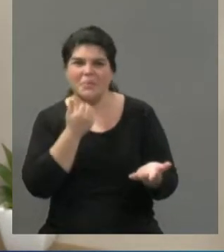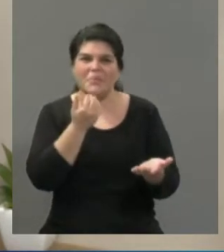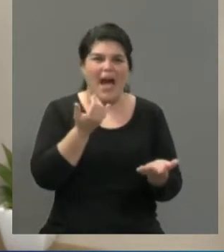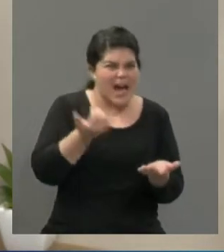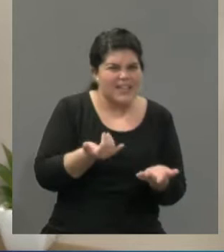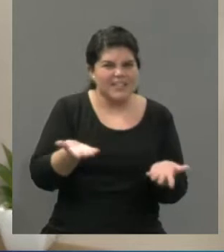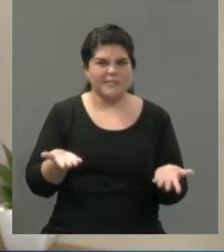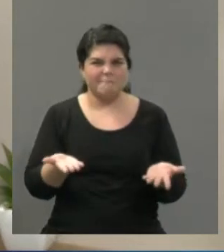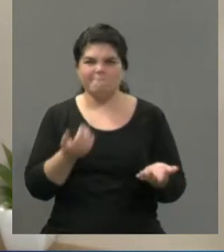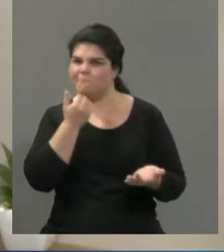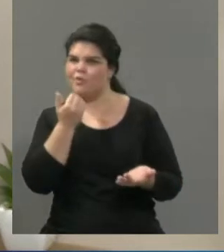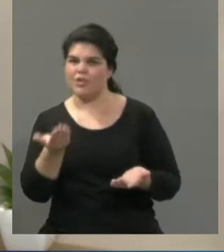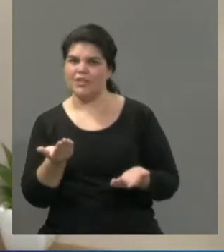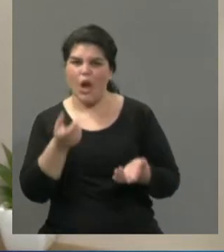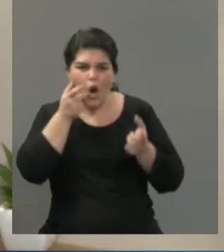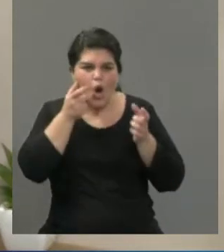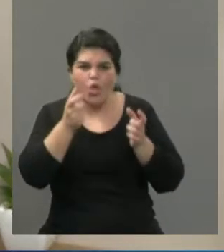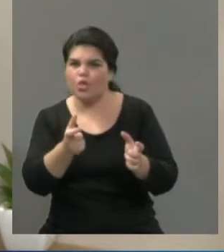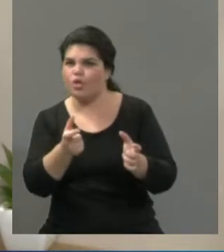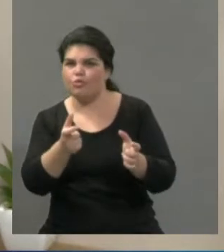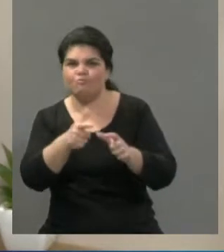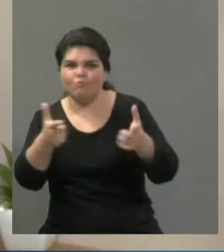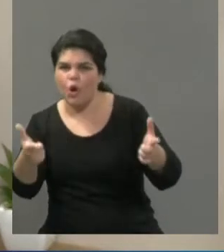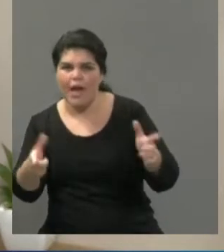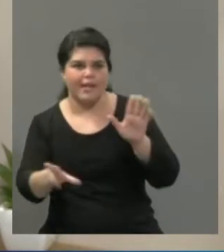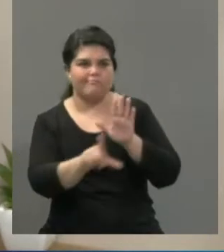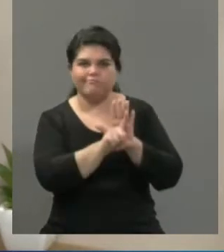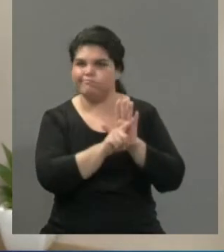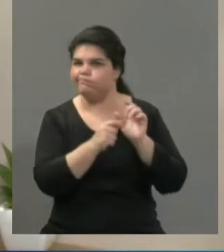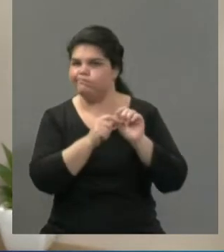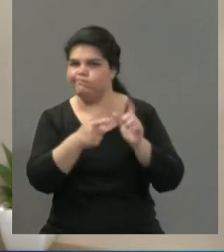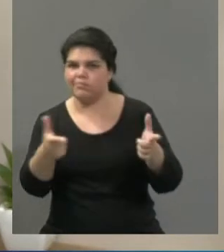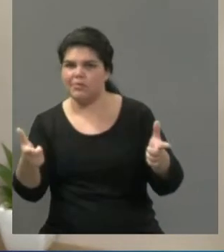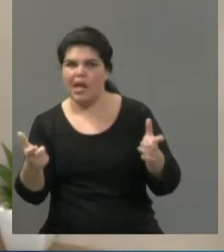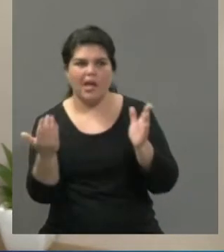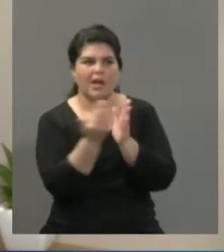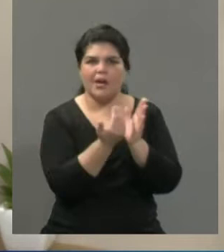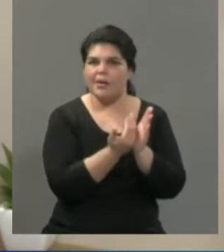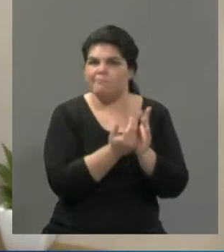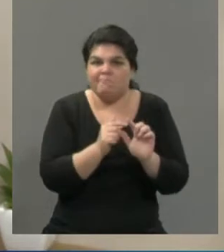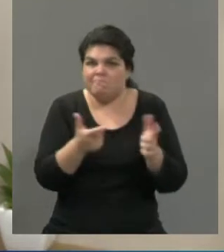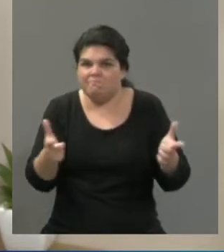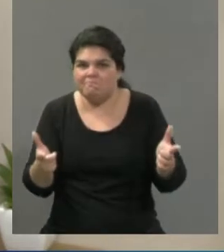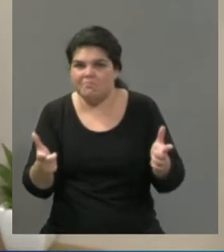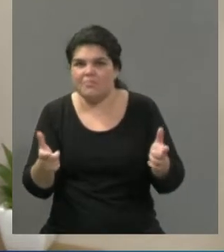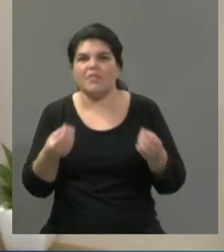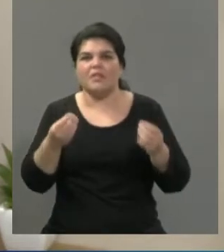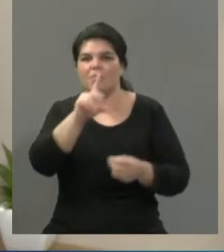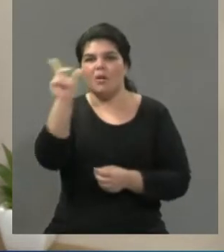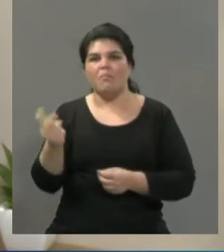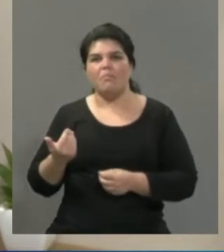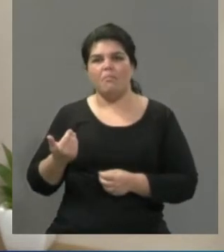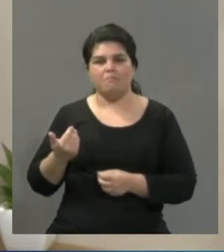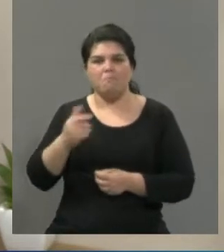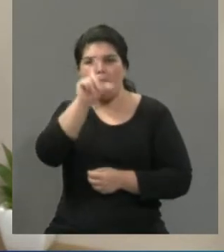como no hay justamente una legislación sobre ese tema, y si de pronto se le ocurre a un país legislar,